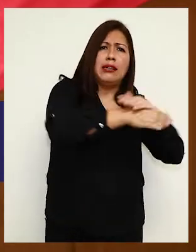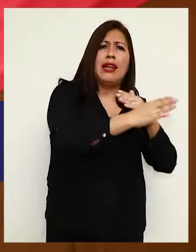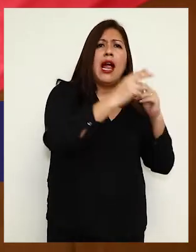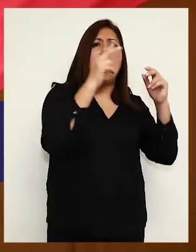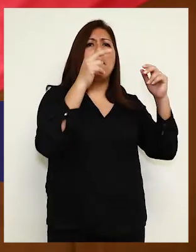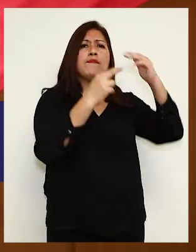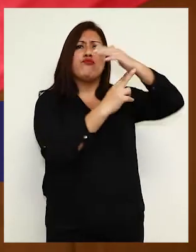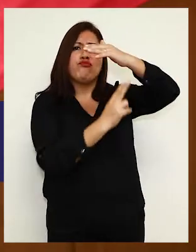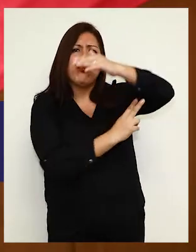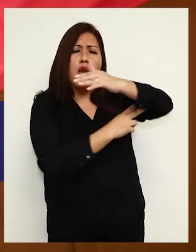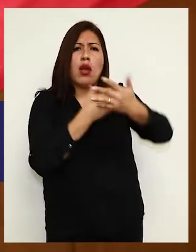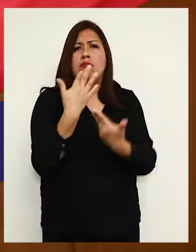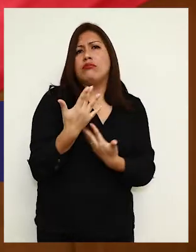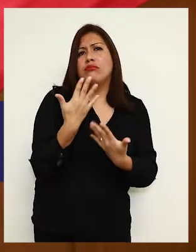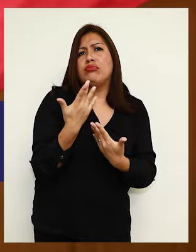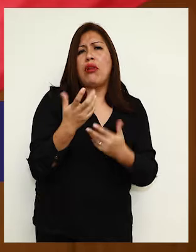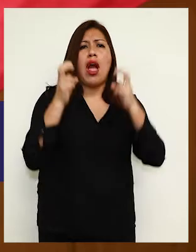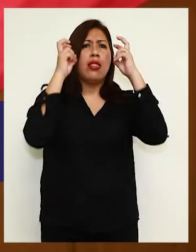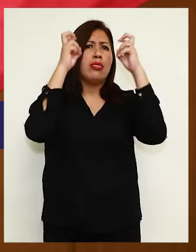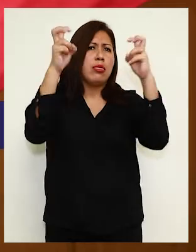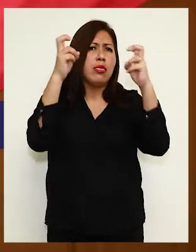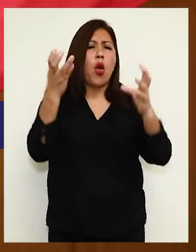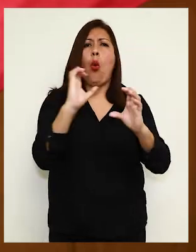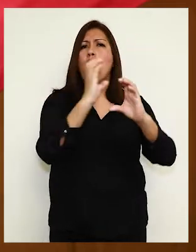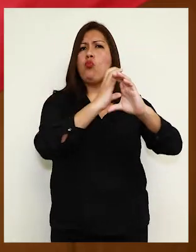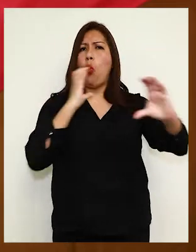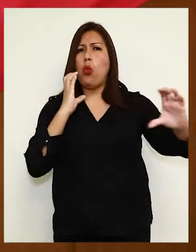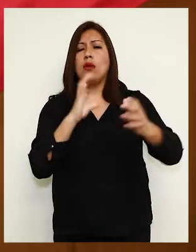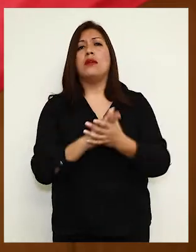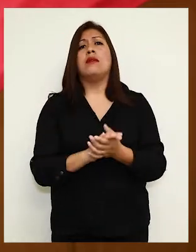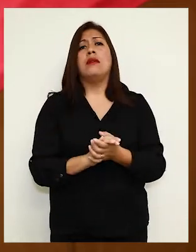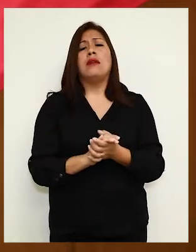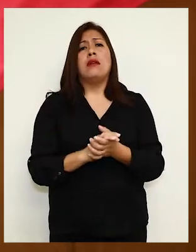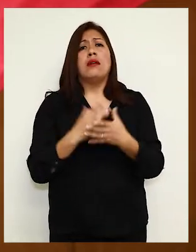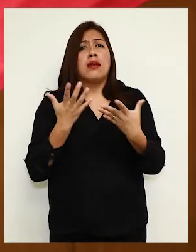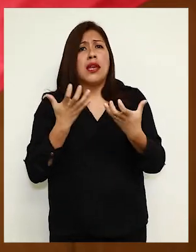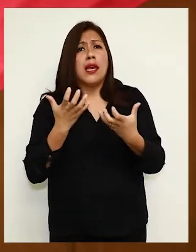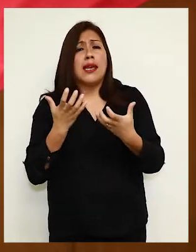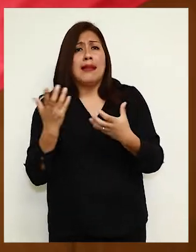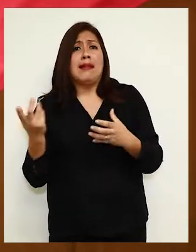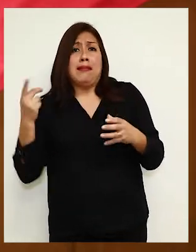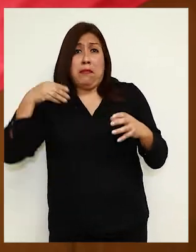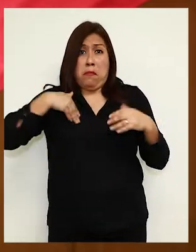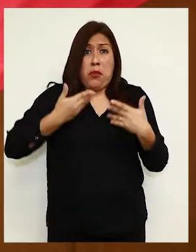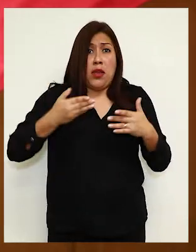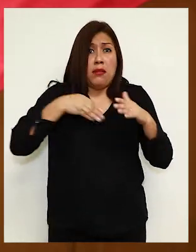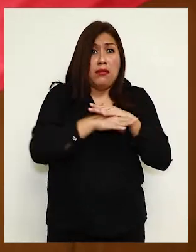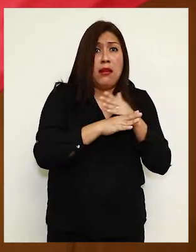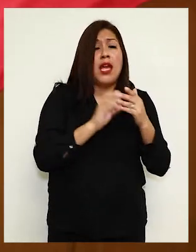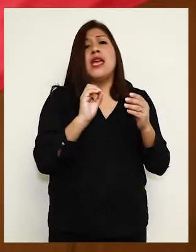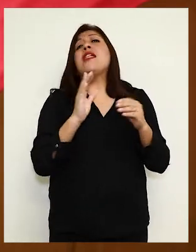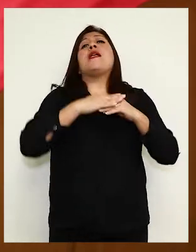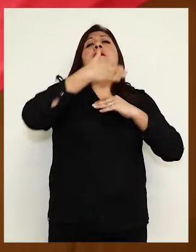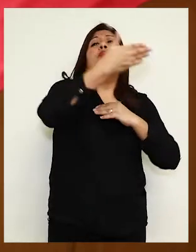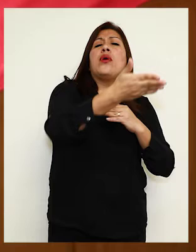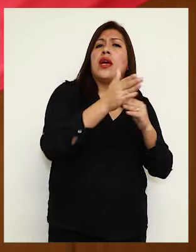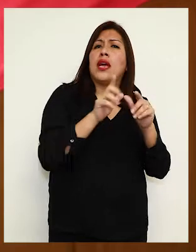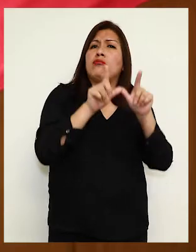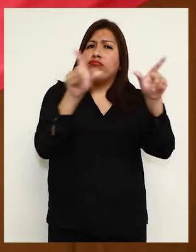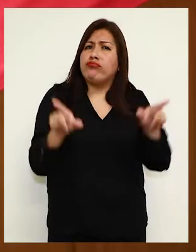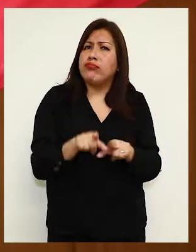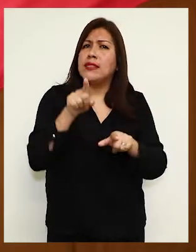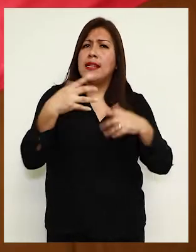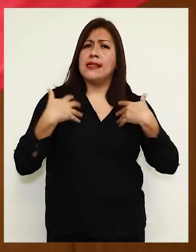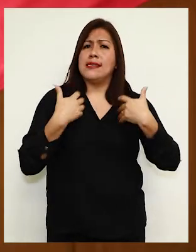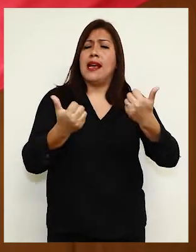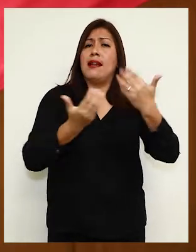tren, para luego poder ir a recibir un servicio de salud o un servicio de educación